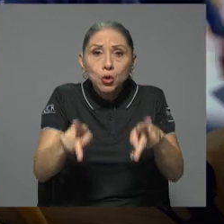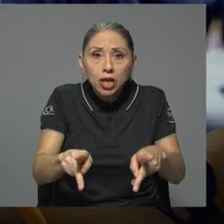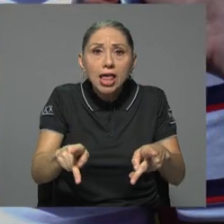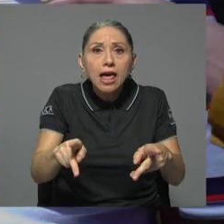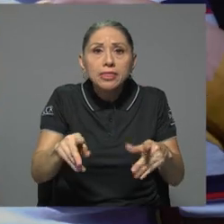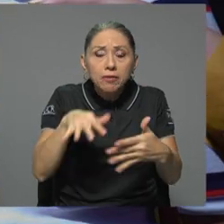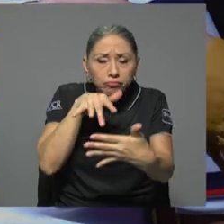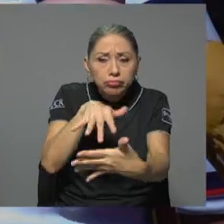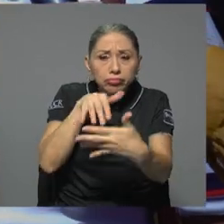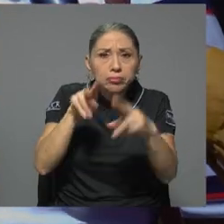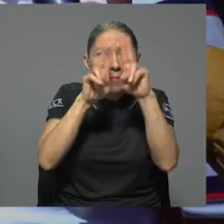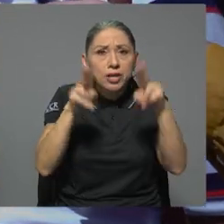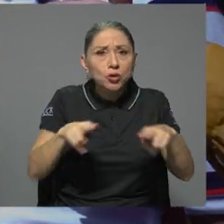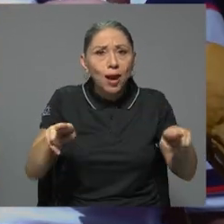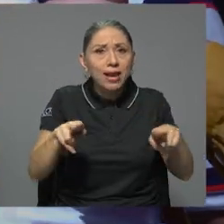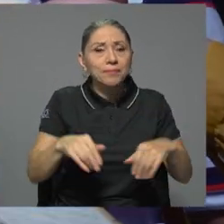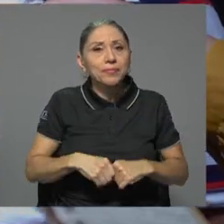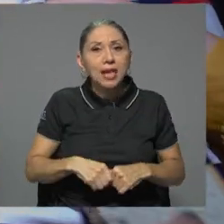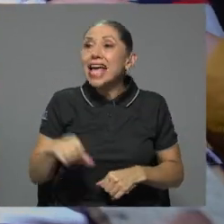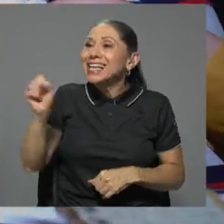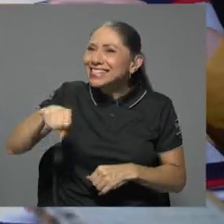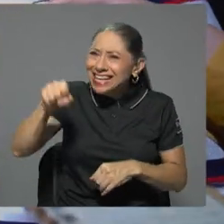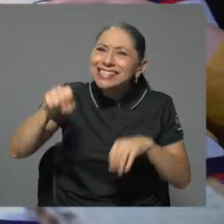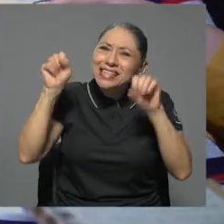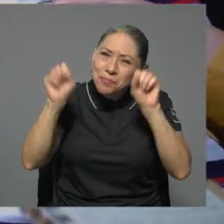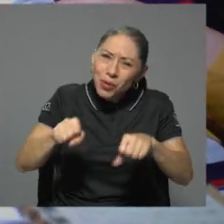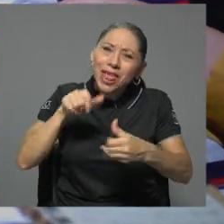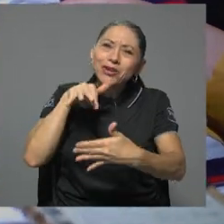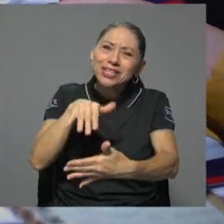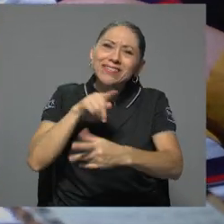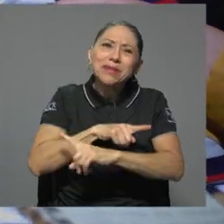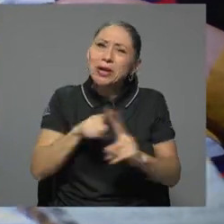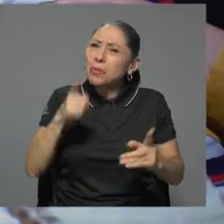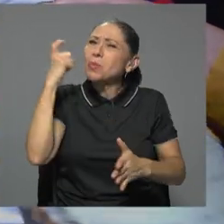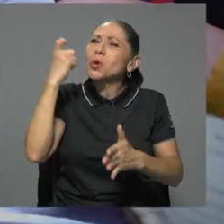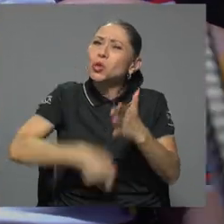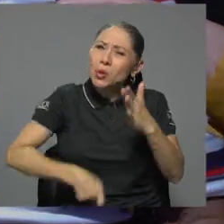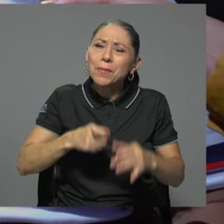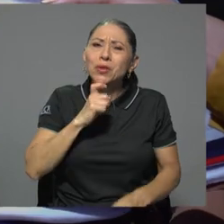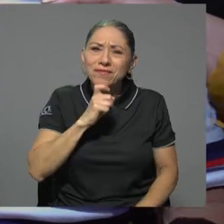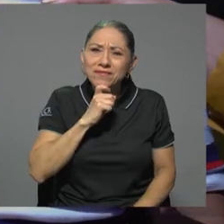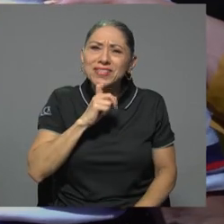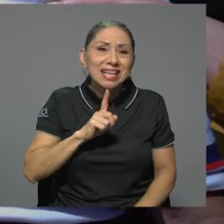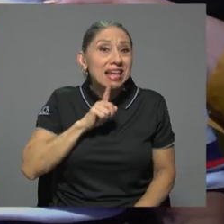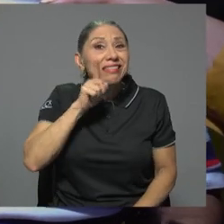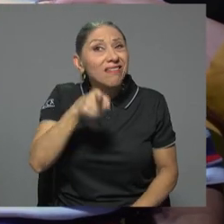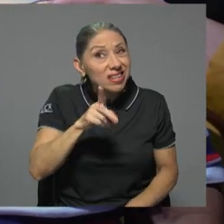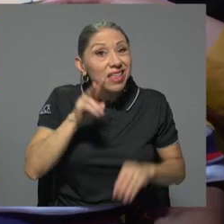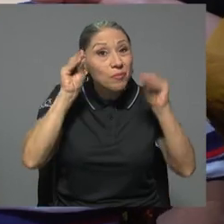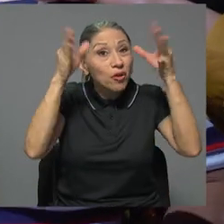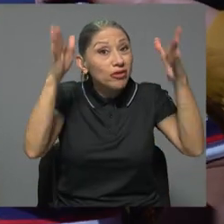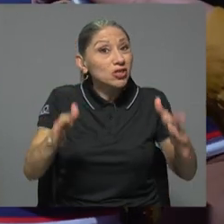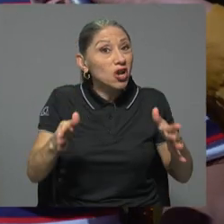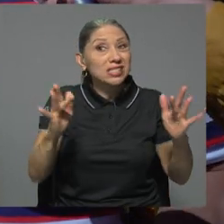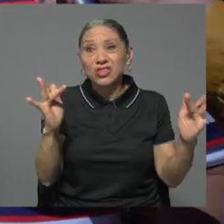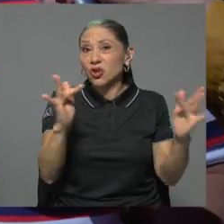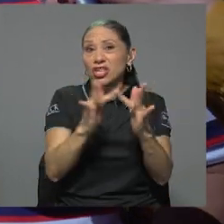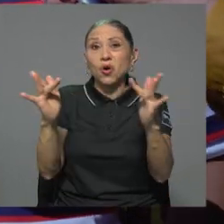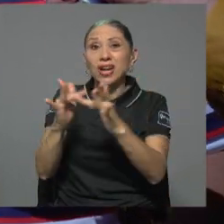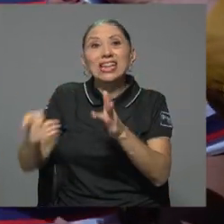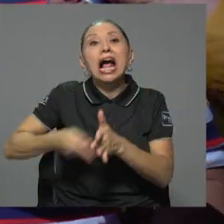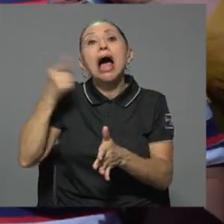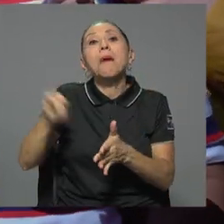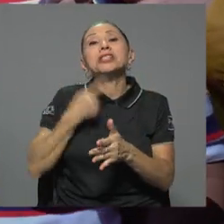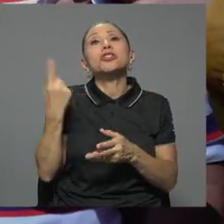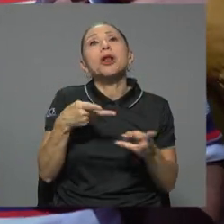recibir virtual así pudieron recibir pero sea es muy dura es muy difícil porque la verdad los profesores no se conectan a veces lo que ponían eran